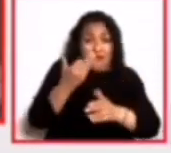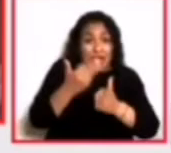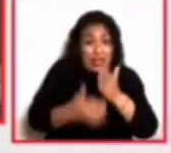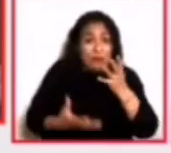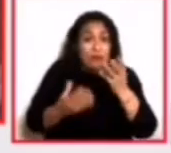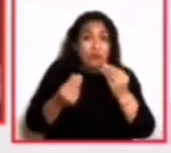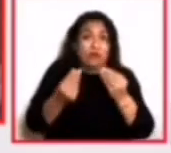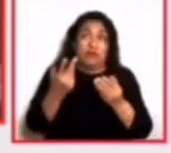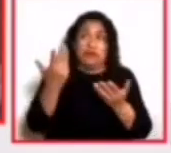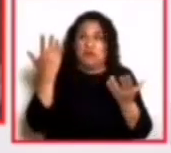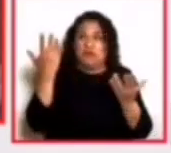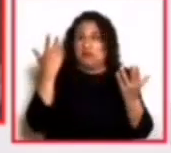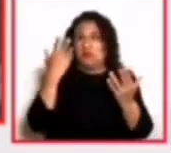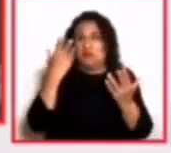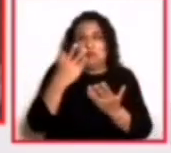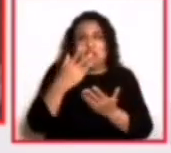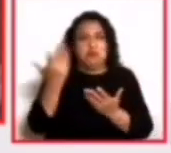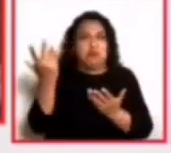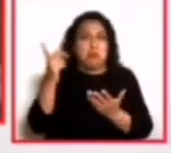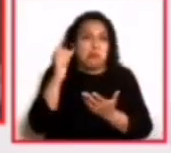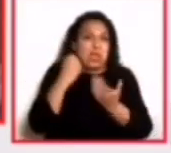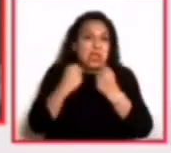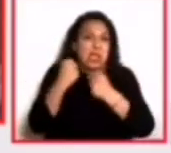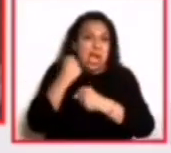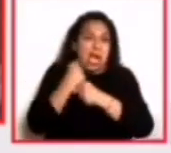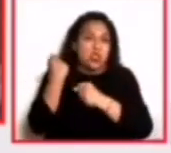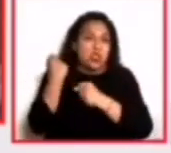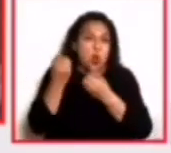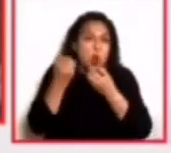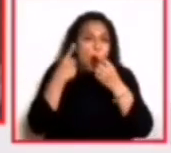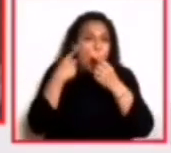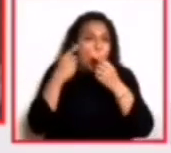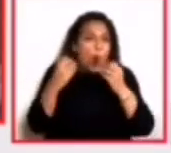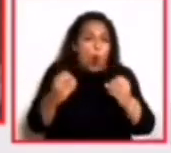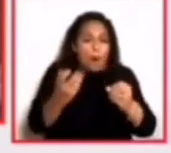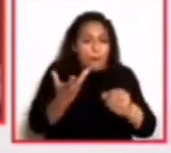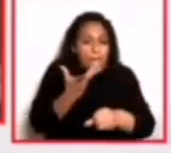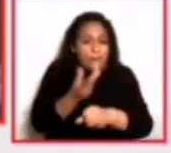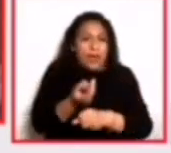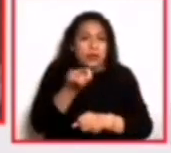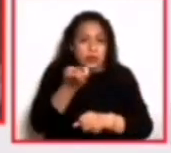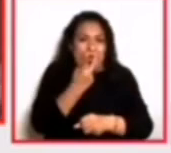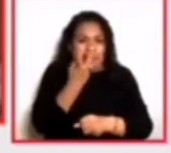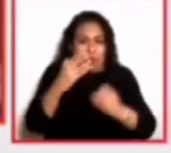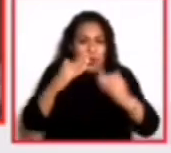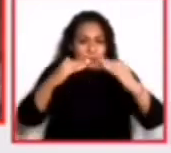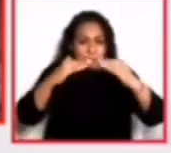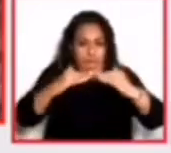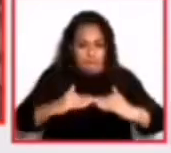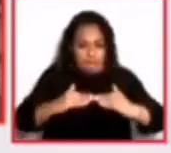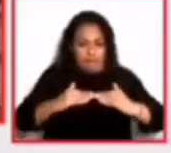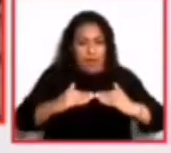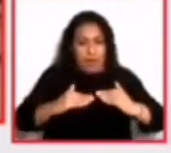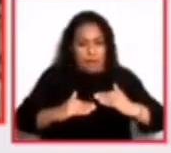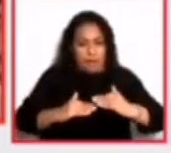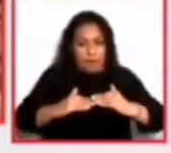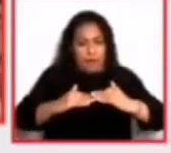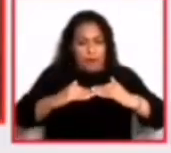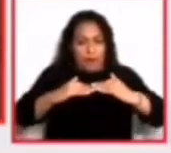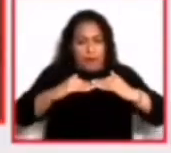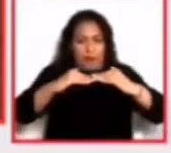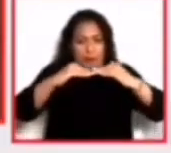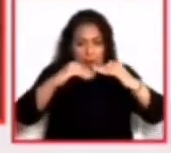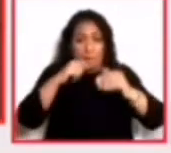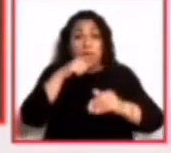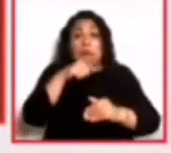dos decenios casi, hace 20 años. Entonces vamos a hacer un trabajo de mantenimiento de los pilotes de control. Sobre el